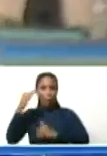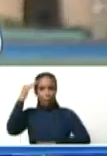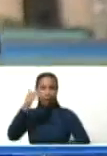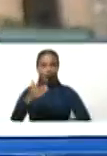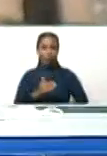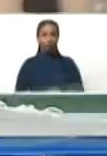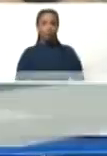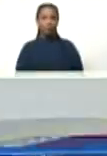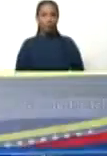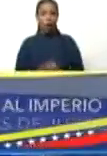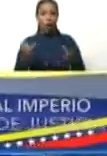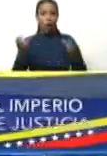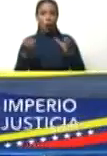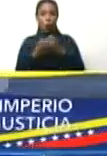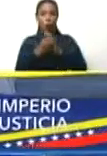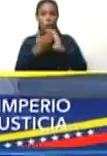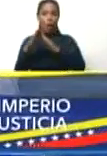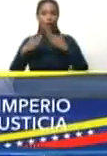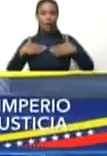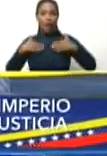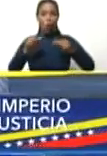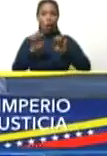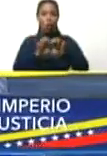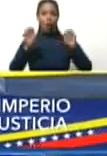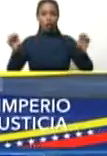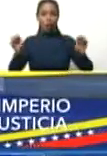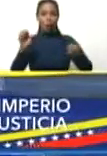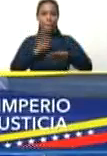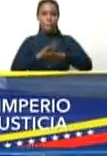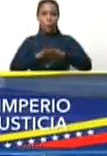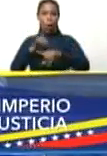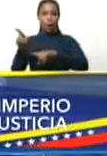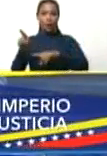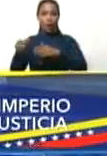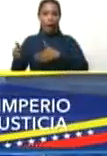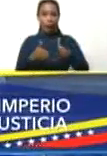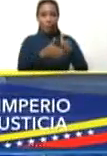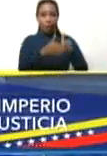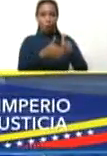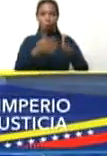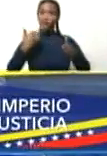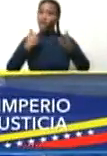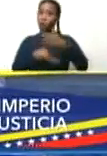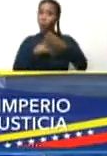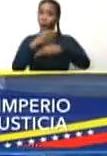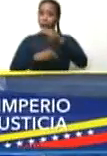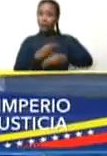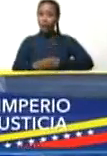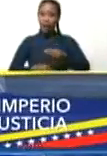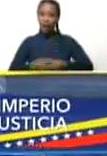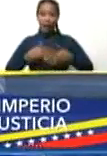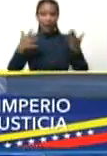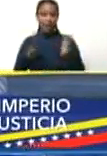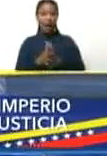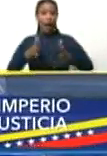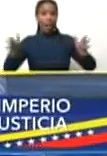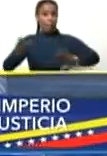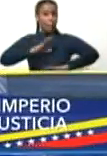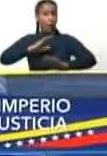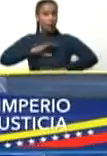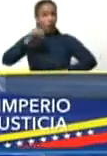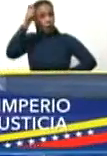militares, Bricomil para la salud y la educación. Y por ese camino, compadre, lo que vamos a obtener es grandes beneficios